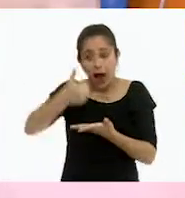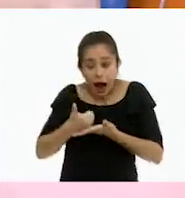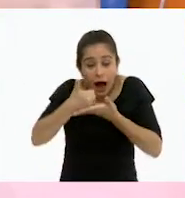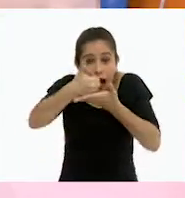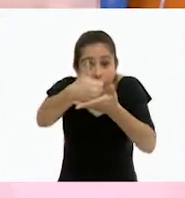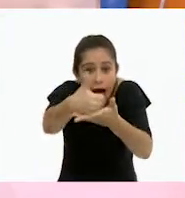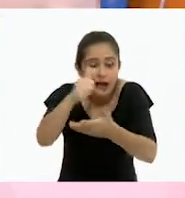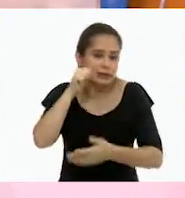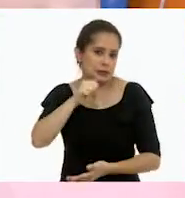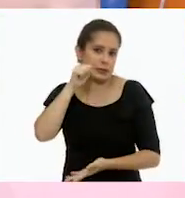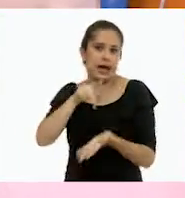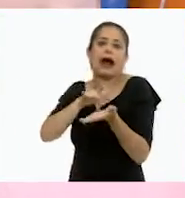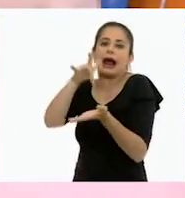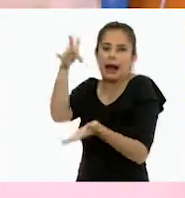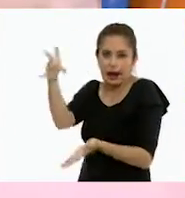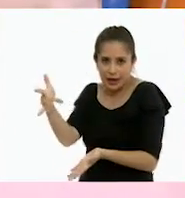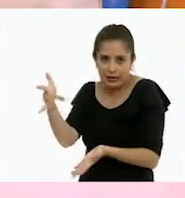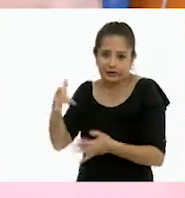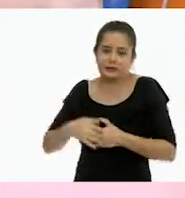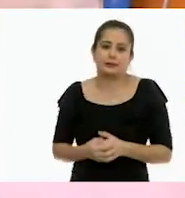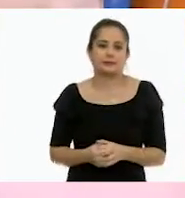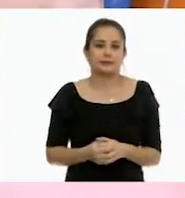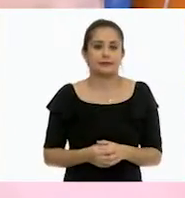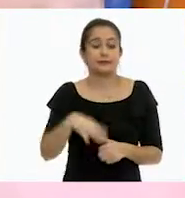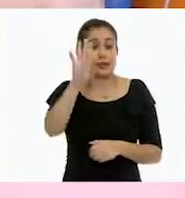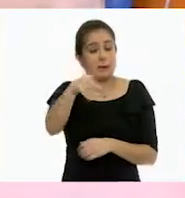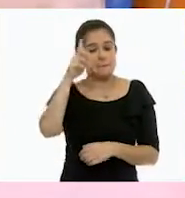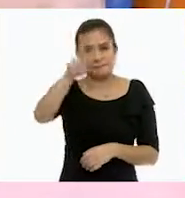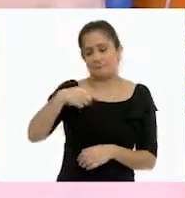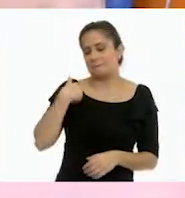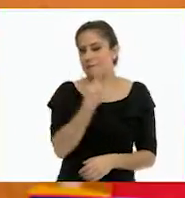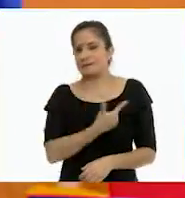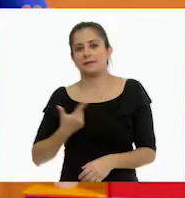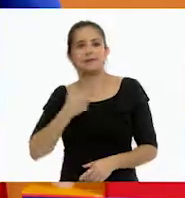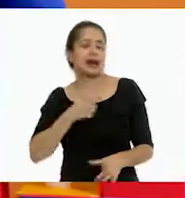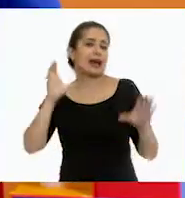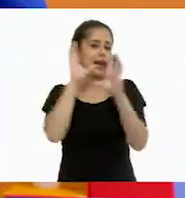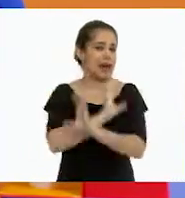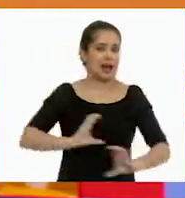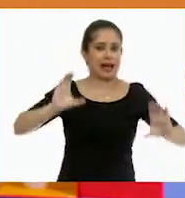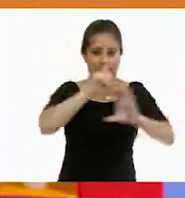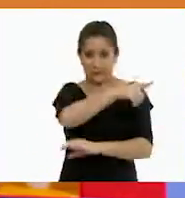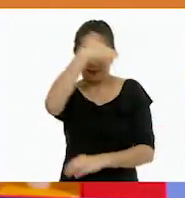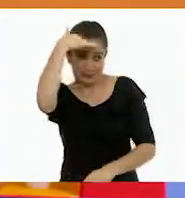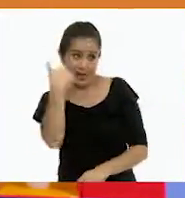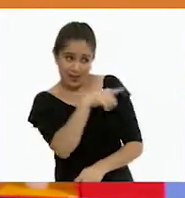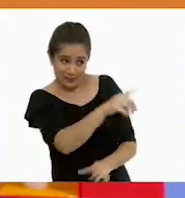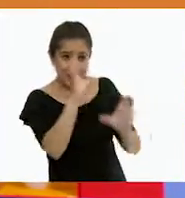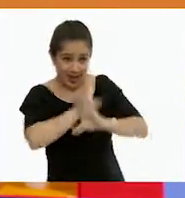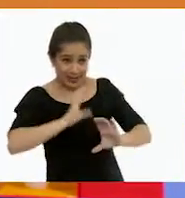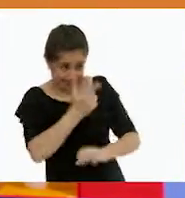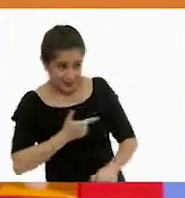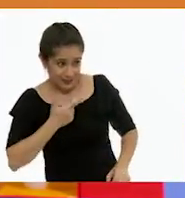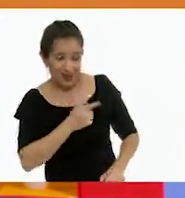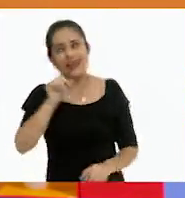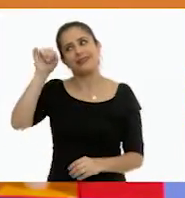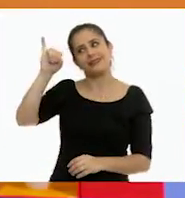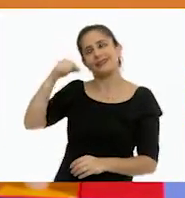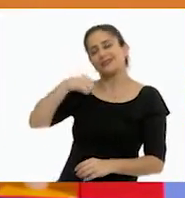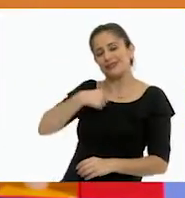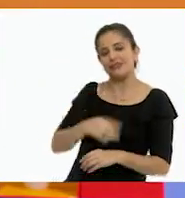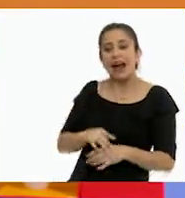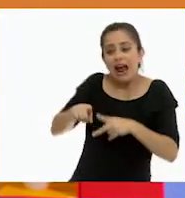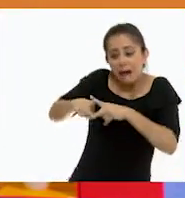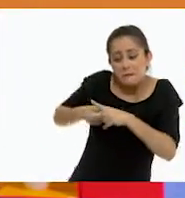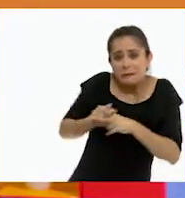Y vamos a hacer una canción. Ya sabes que a mí me gusta mucho cantar. Y a ti también. A mí también. Te ponías nerviosa